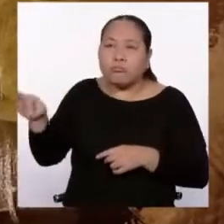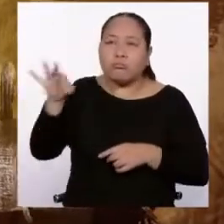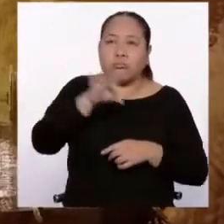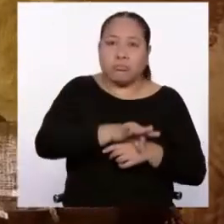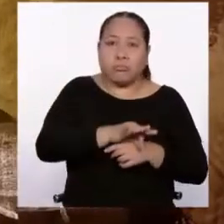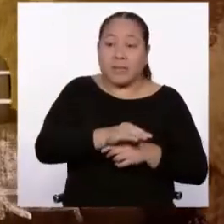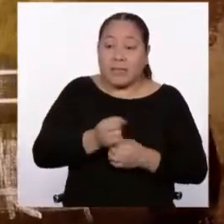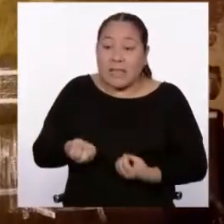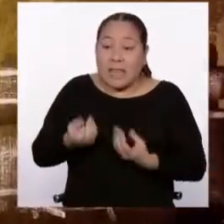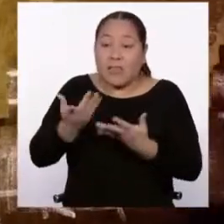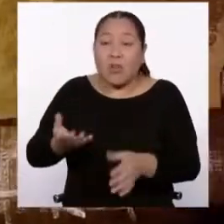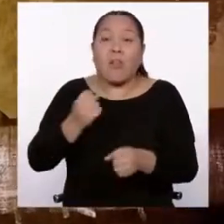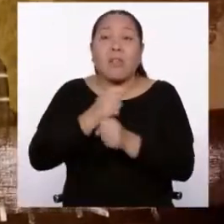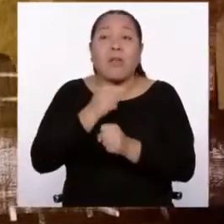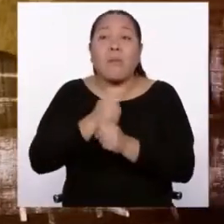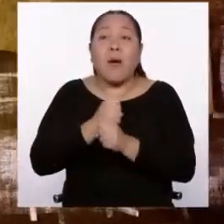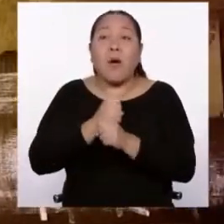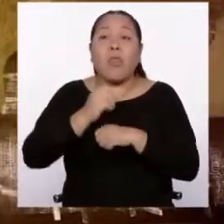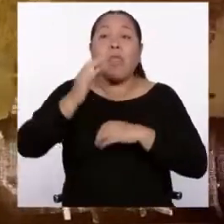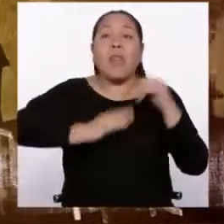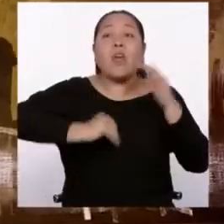la línea Mollendo-Arequipa.